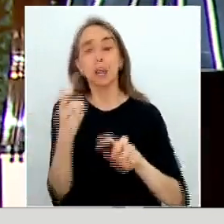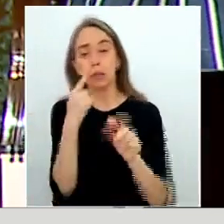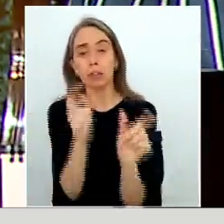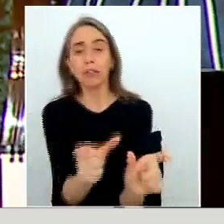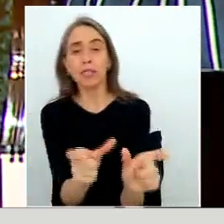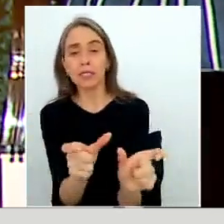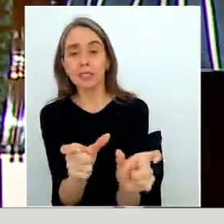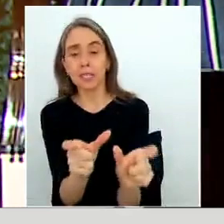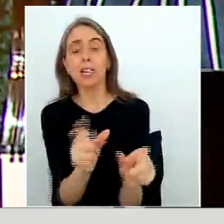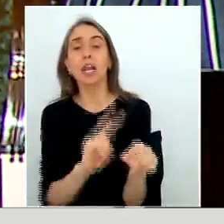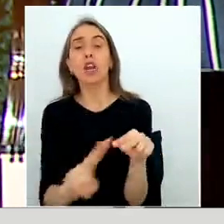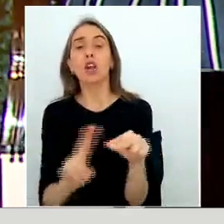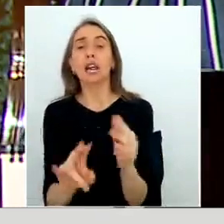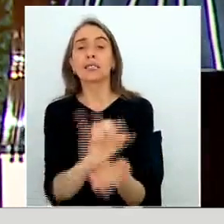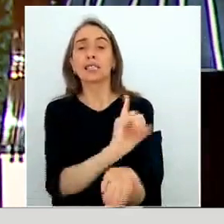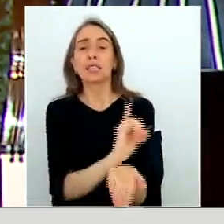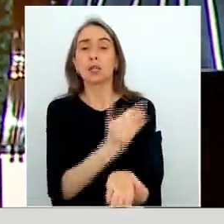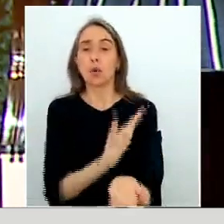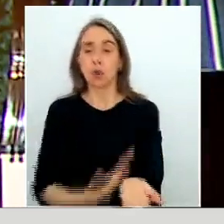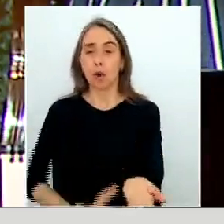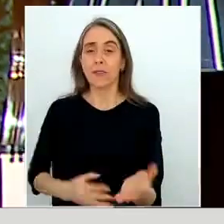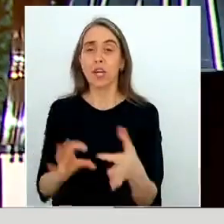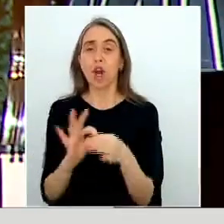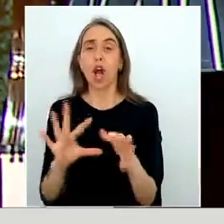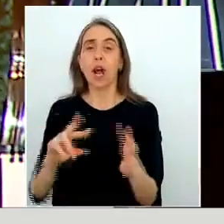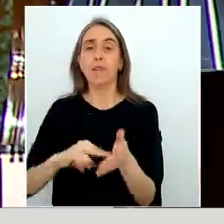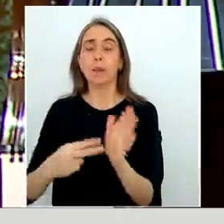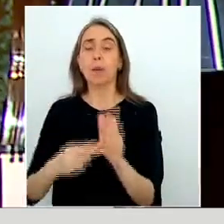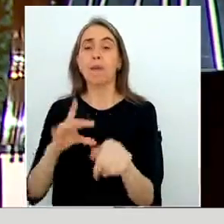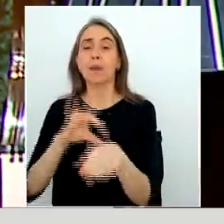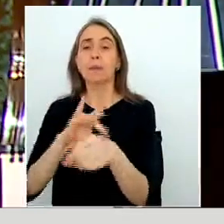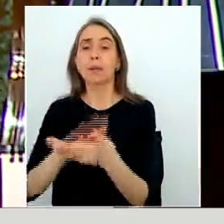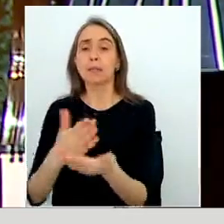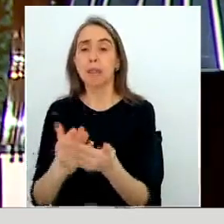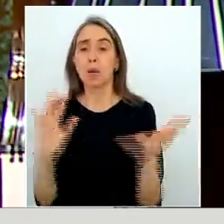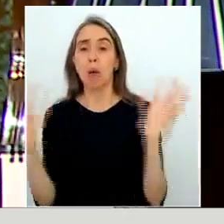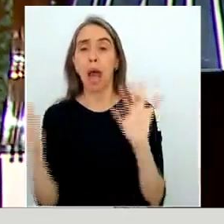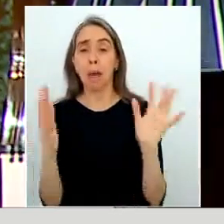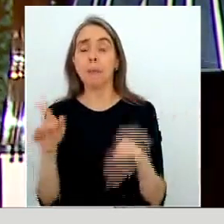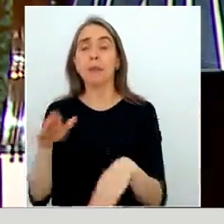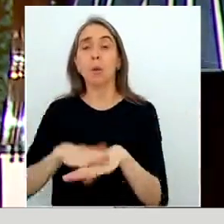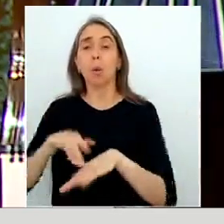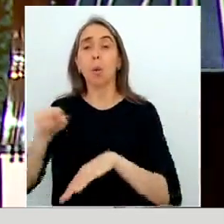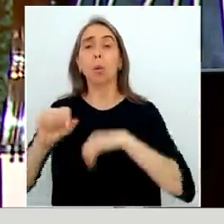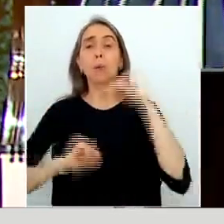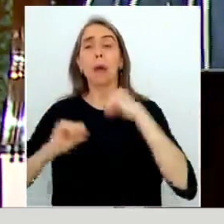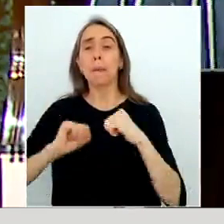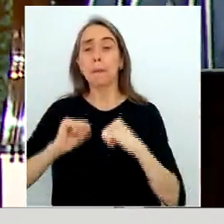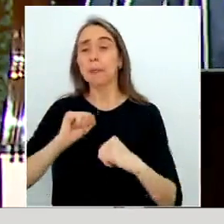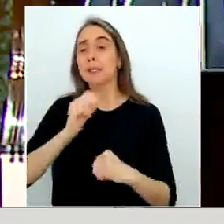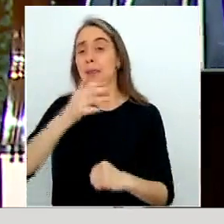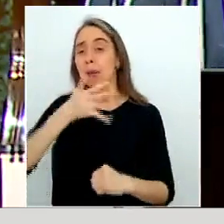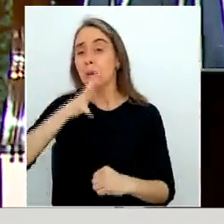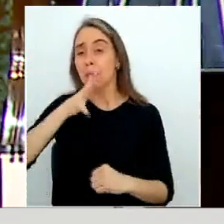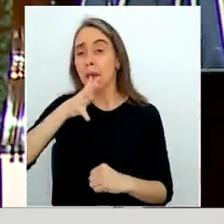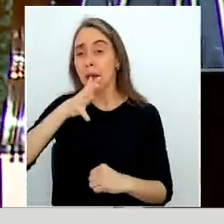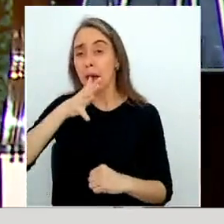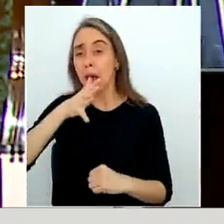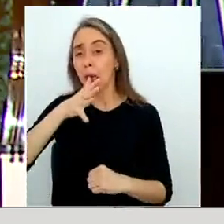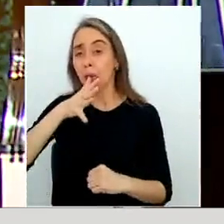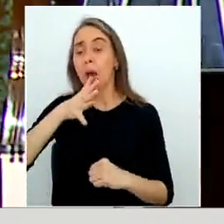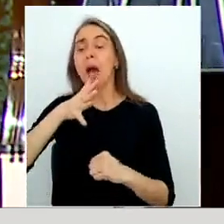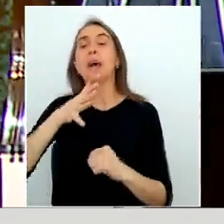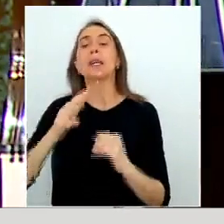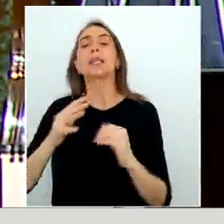gobierno en relación con los graves problemas sanitarios y ambientales generados por la empresa de servicios sanitarios agua San